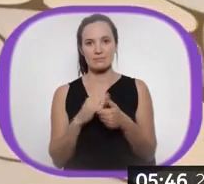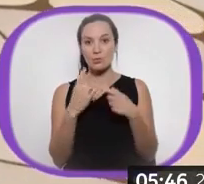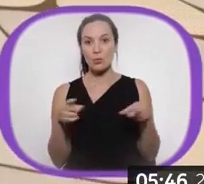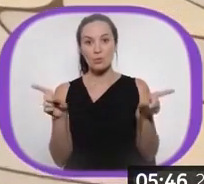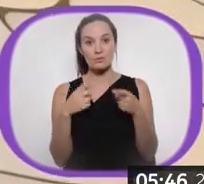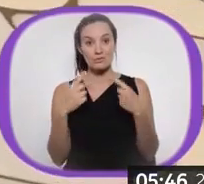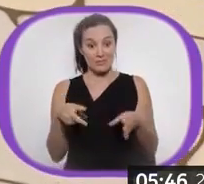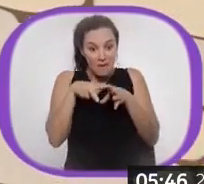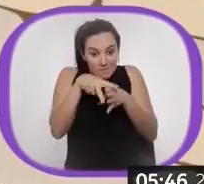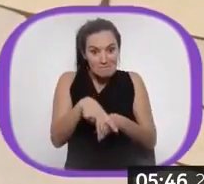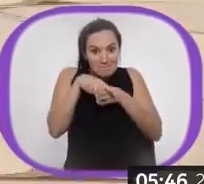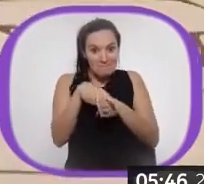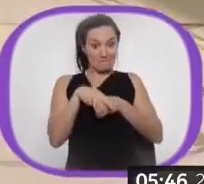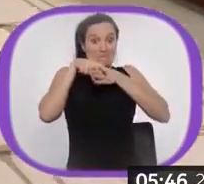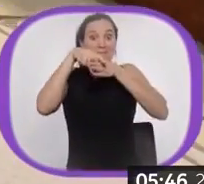¡Salta, Galahad!